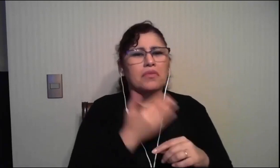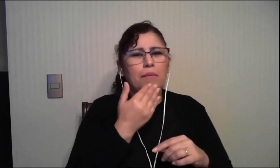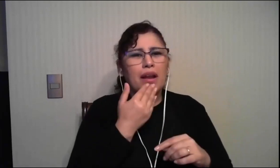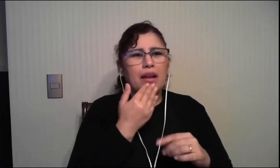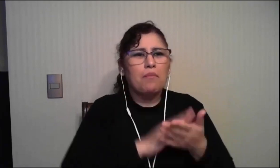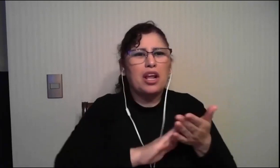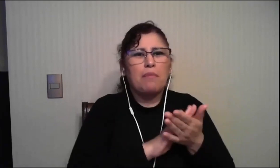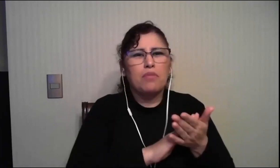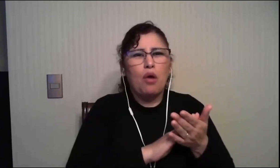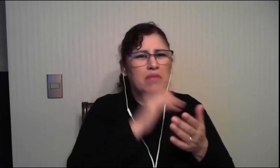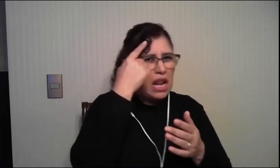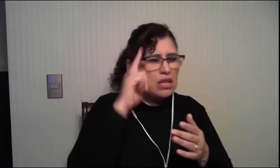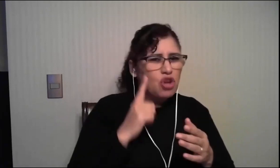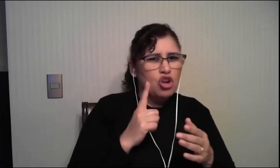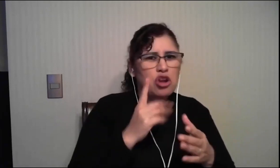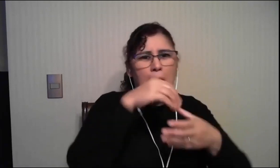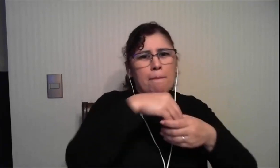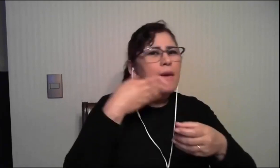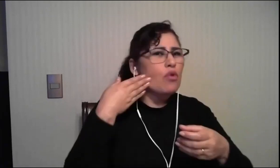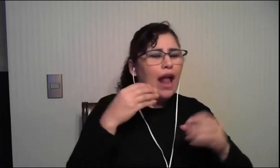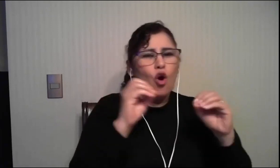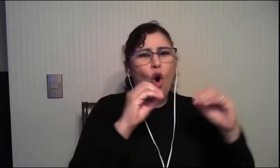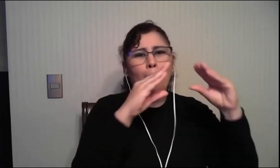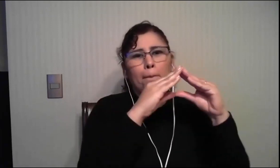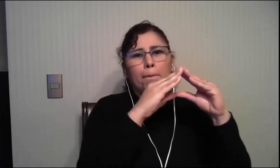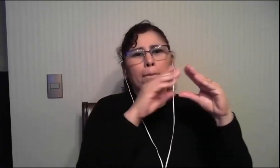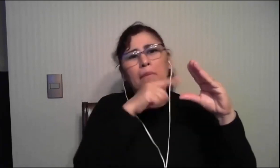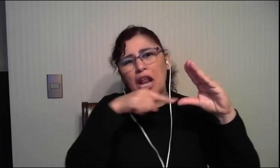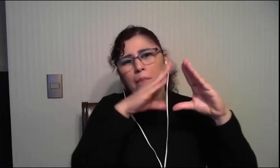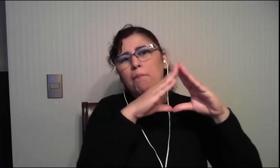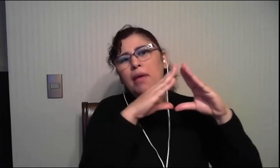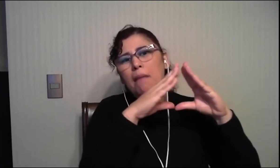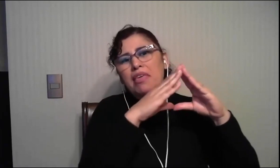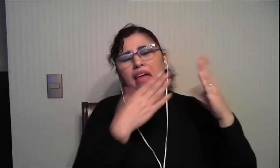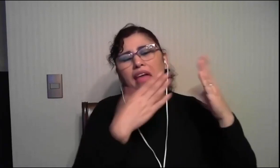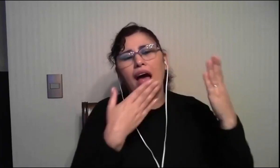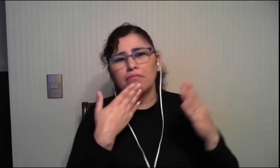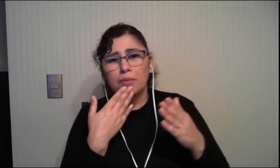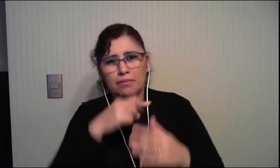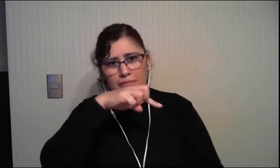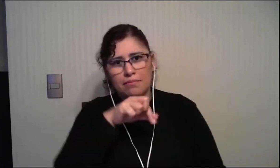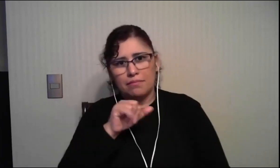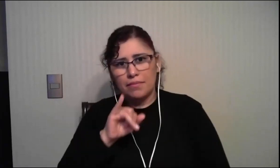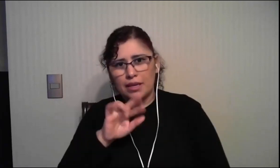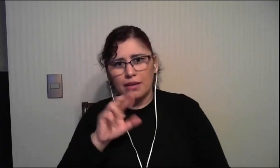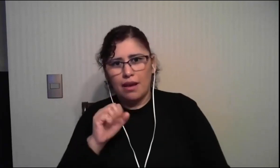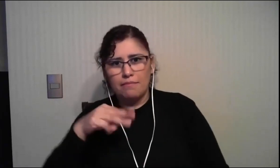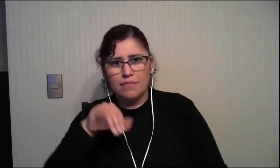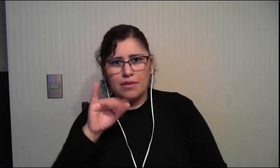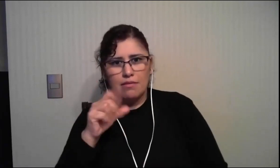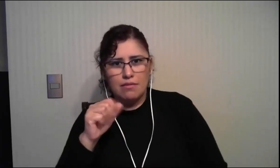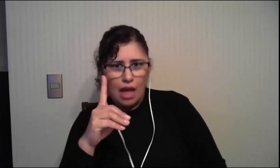lesiones medulares o lesión piramidal, ya. Ah, ya. Sí, de esa forma se clasifican.